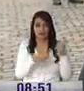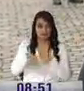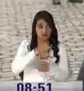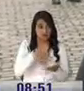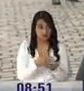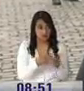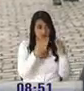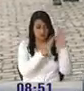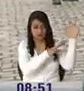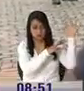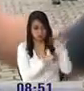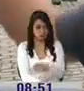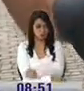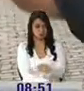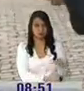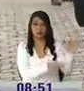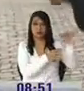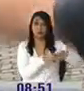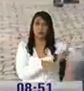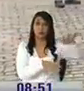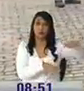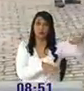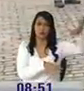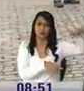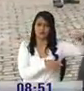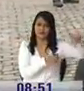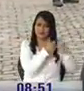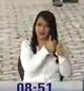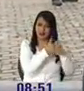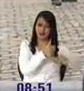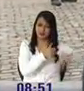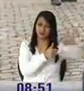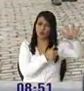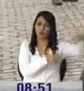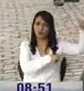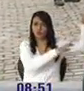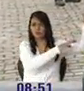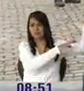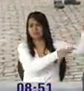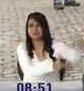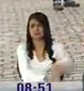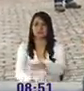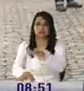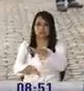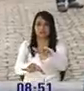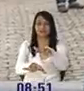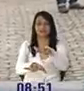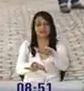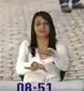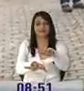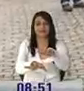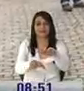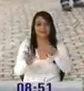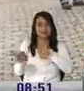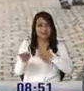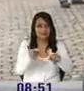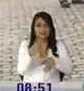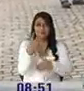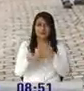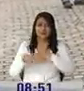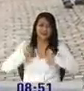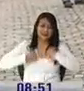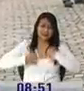casa pude ver que el muro un muro que hay acá de se había había acedido y veo que mis hijos corrían